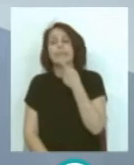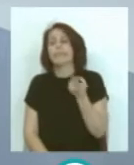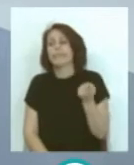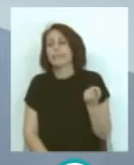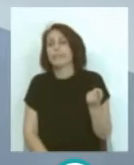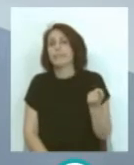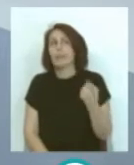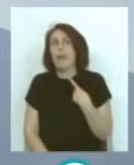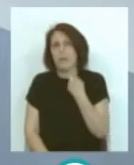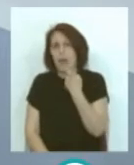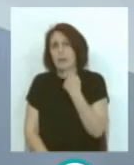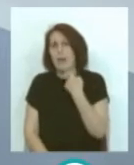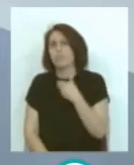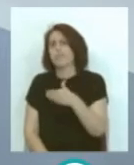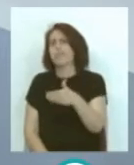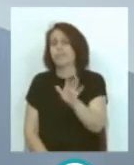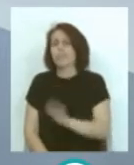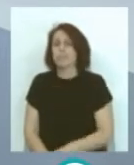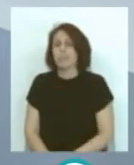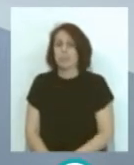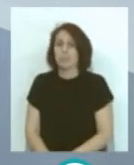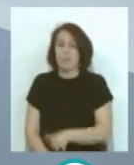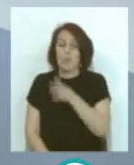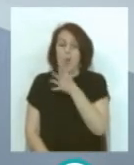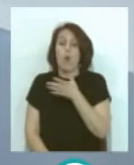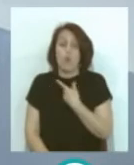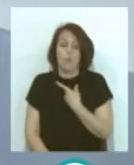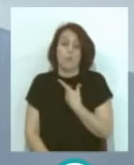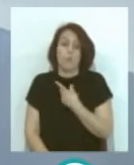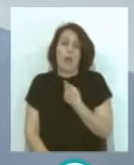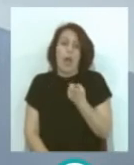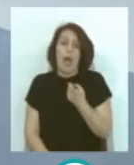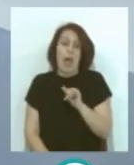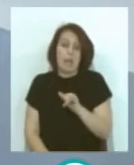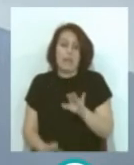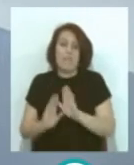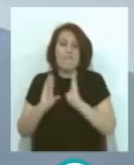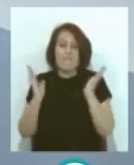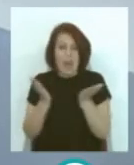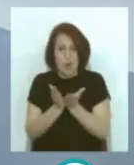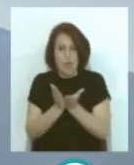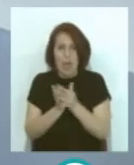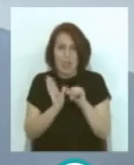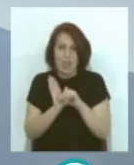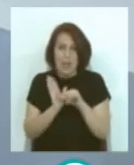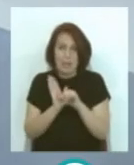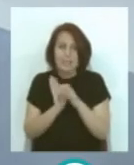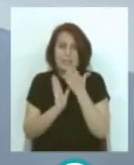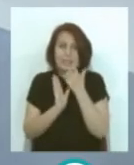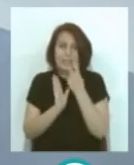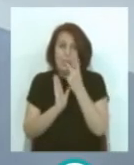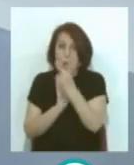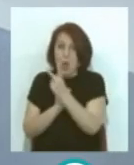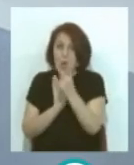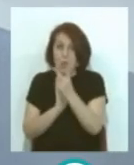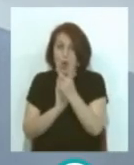le quedaba mucho, que tiene mucho, porque sí, indiscutiblemente tiene a la balona muy cerca, pero si suben los dos primeros